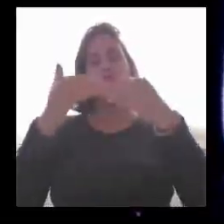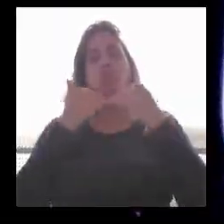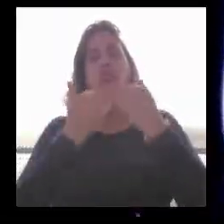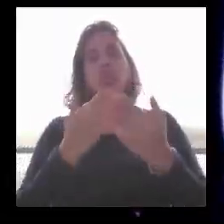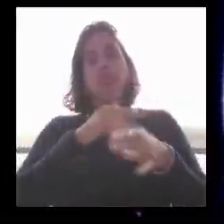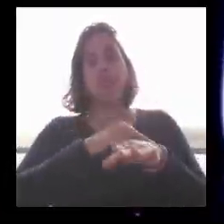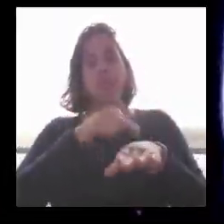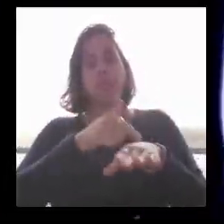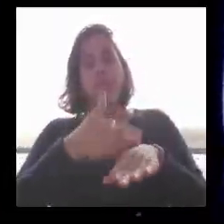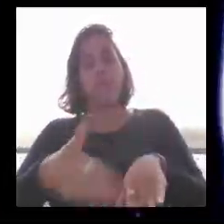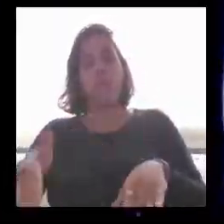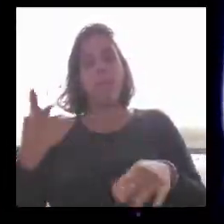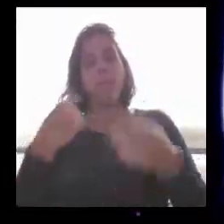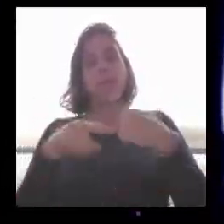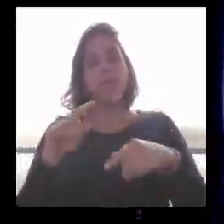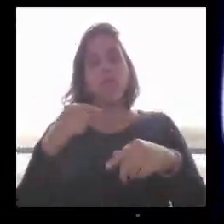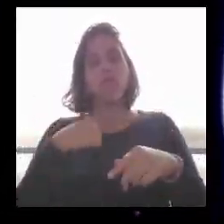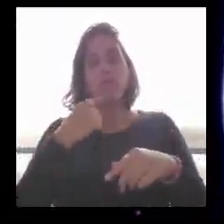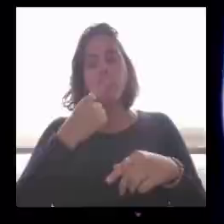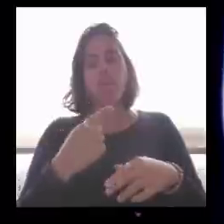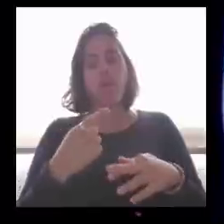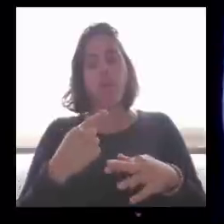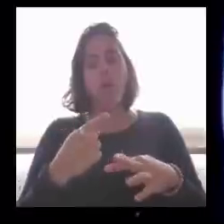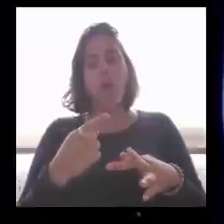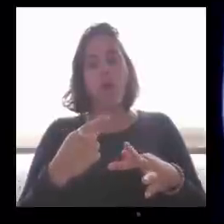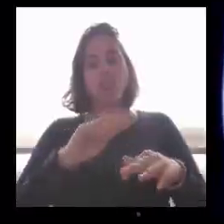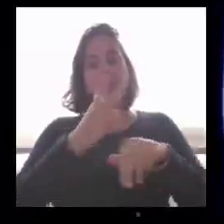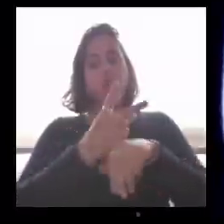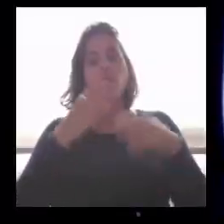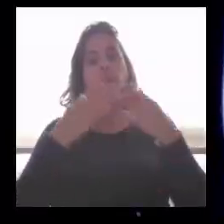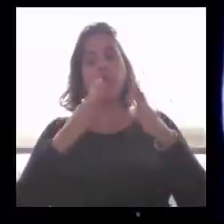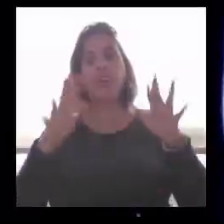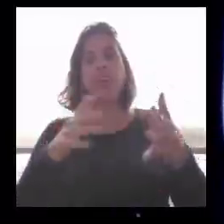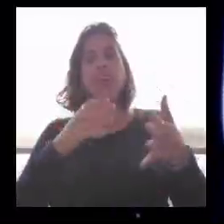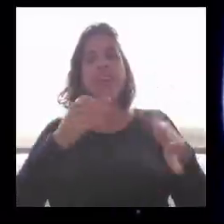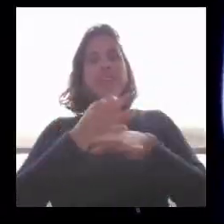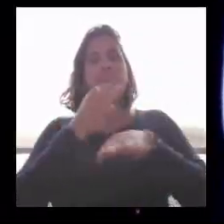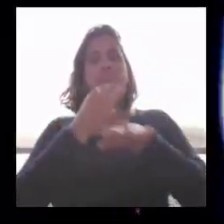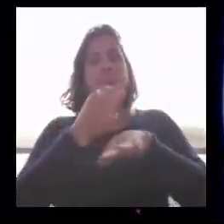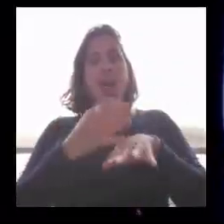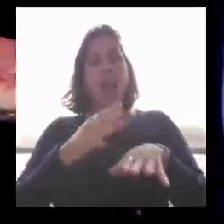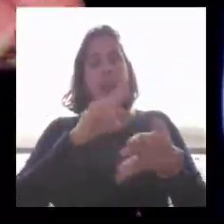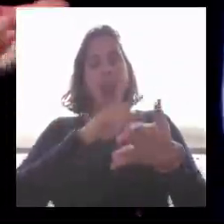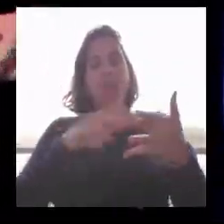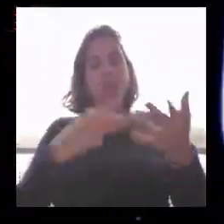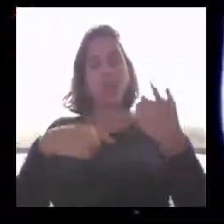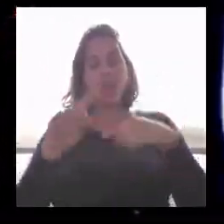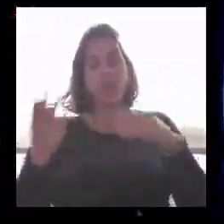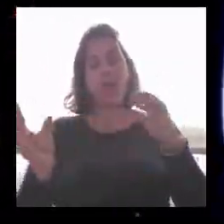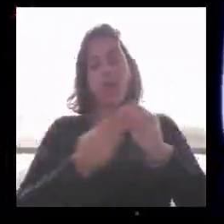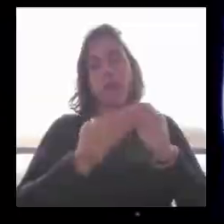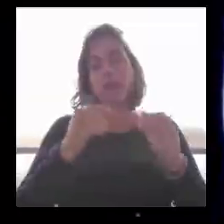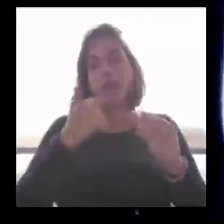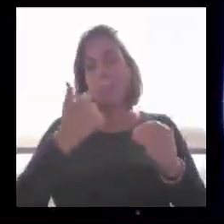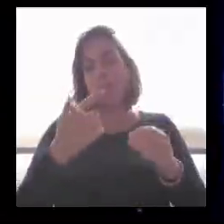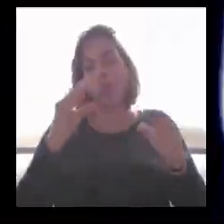pero voy adelantándome a la segunda pregunta, que ¿qué es enseñar a leer? Entonces, para complementar lo que ya dijeron ellas, que por